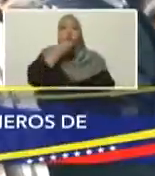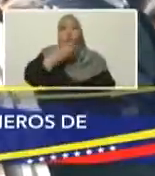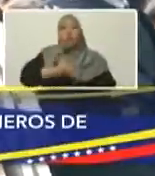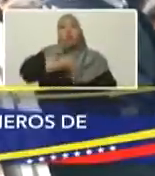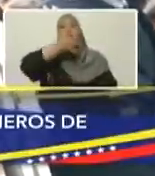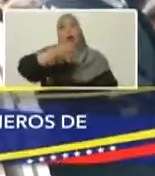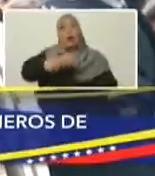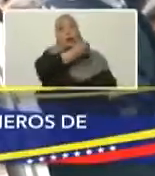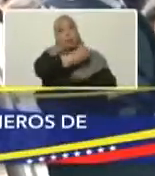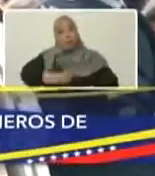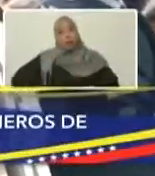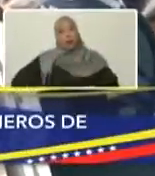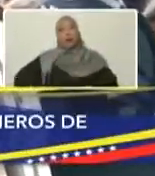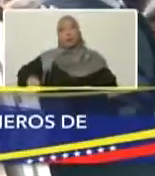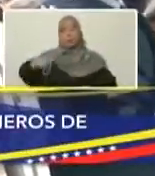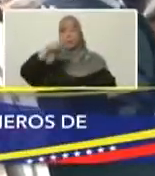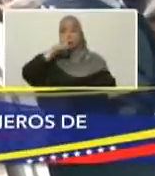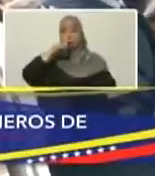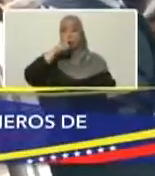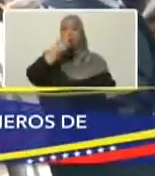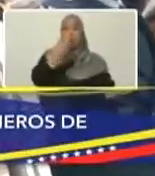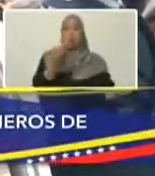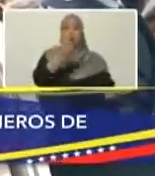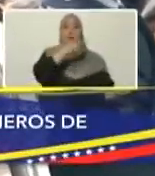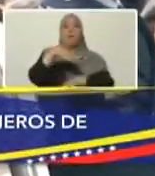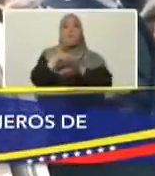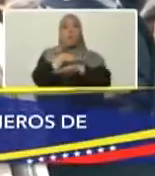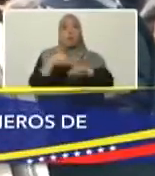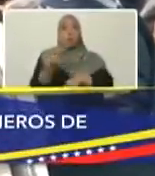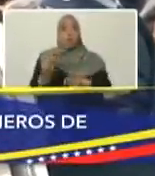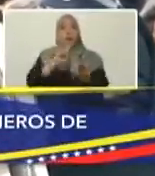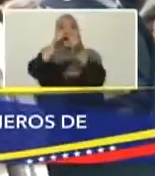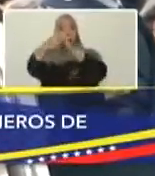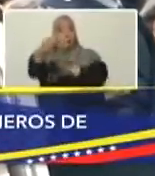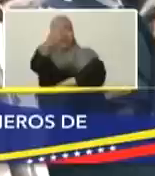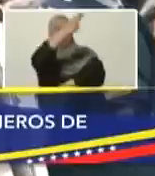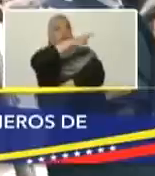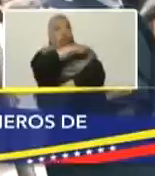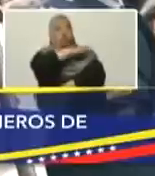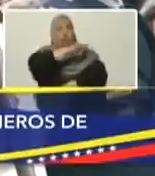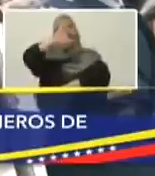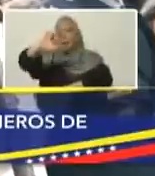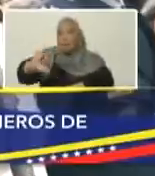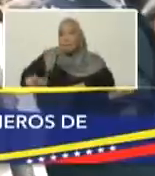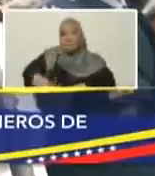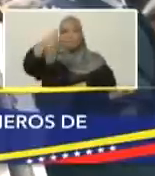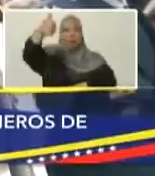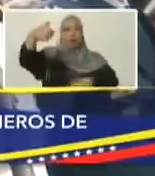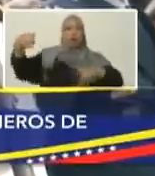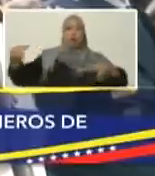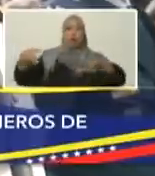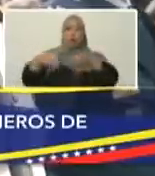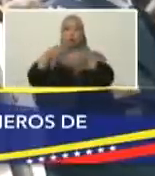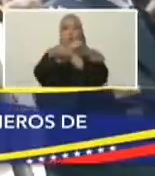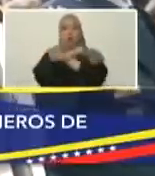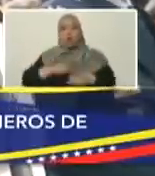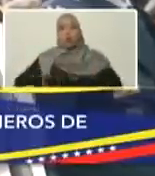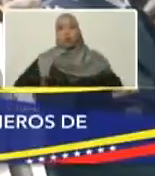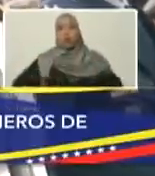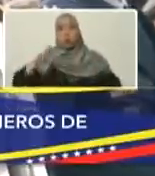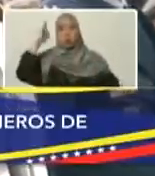tardes. Permiso para recibir el grado de mayor y capitán de corbeta de la Fuerza Armada Nacional Bolivariana.